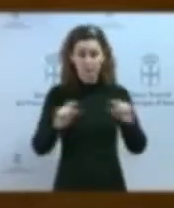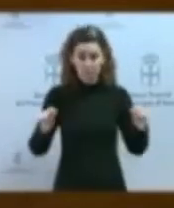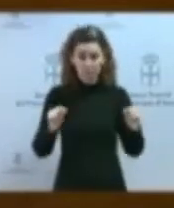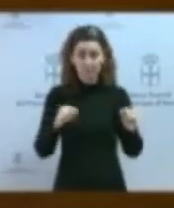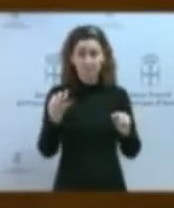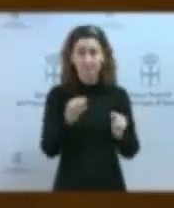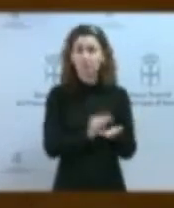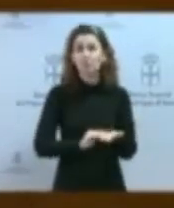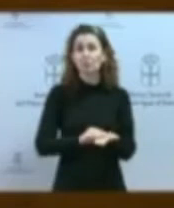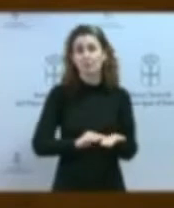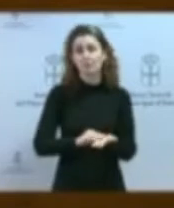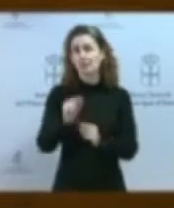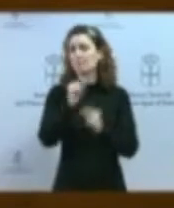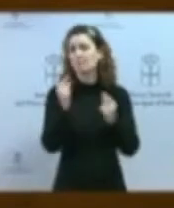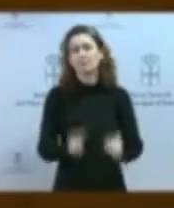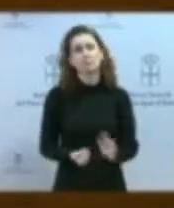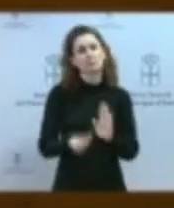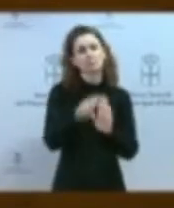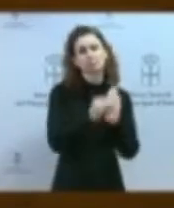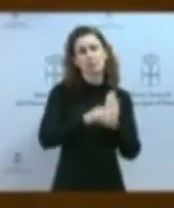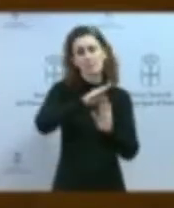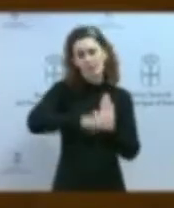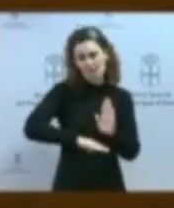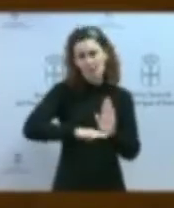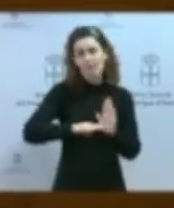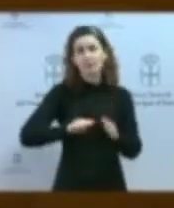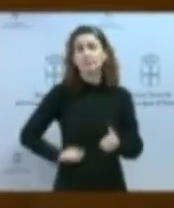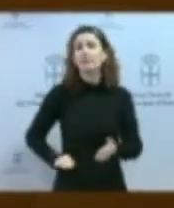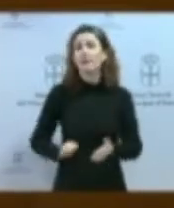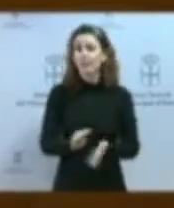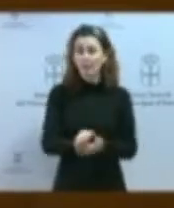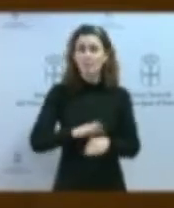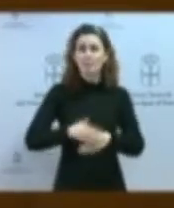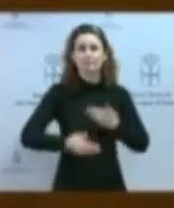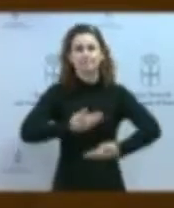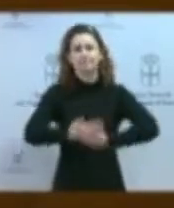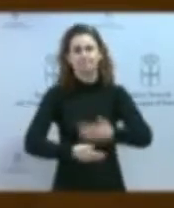medidas, incorpora financiación para poder avanzar en ese sentido, ¿no?